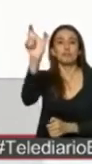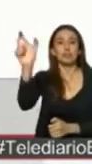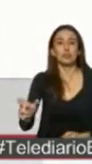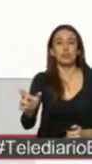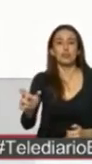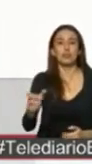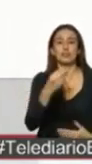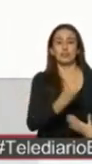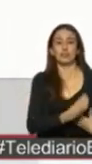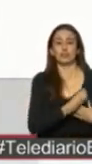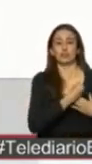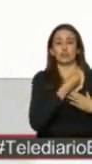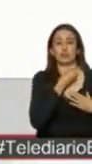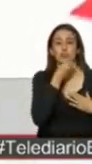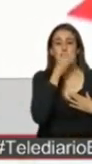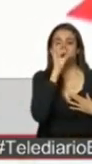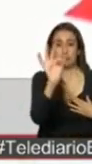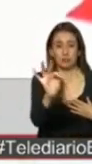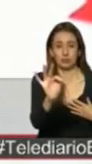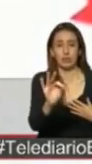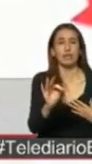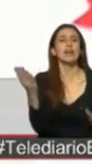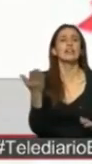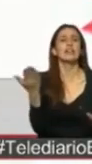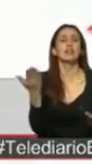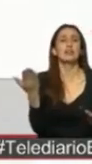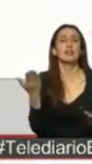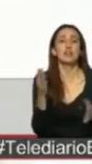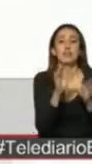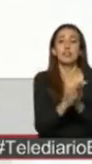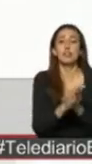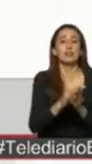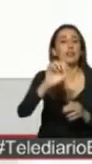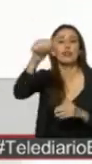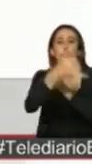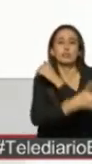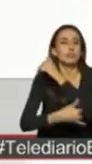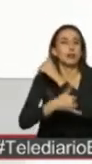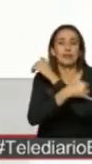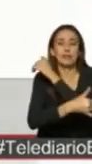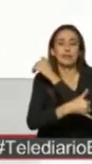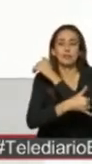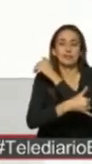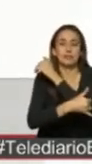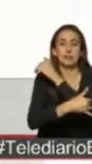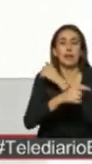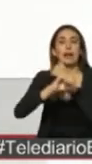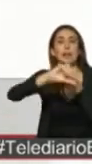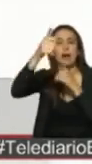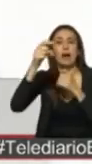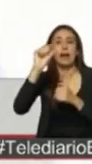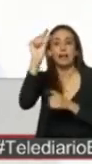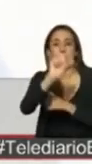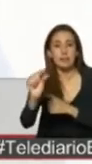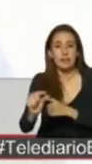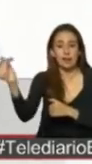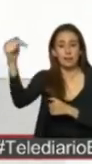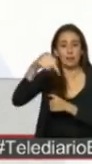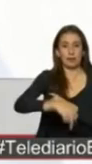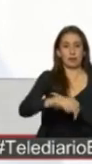están ligados con personas que han venido, son casos importados de personas que han venido de Italia.